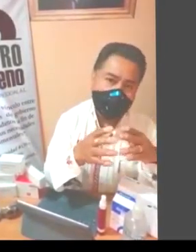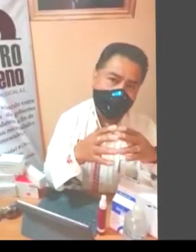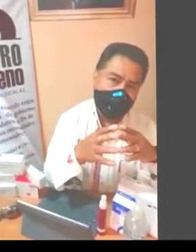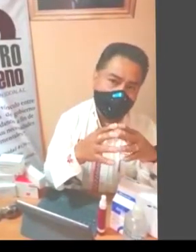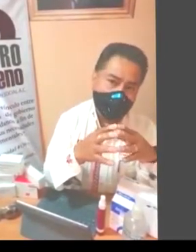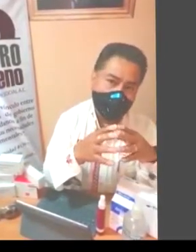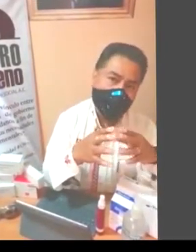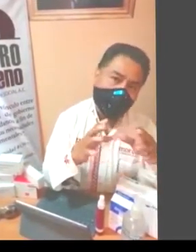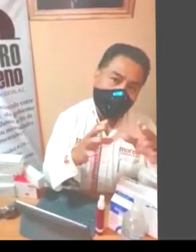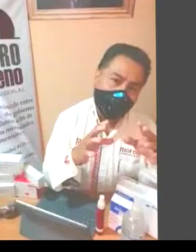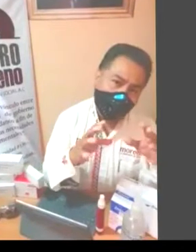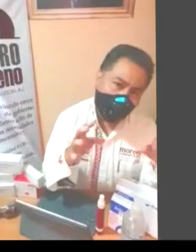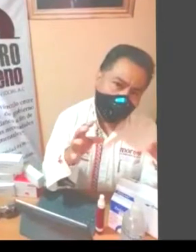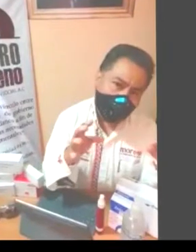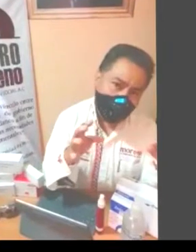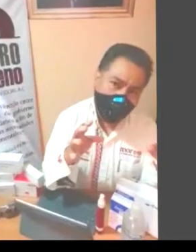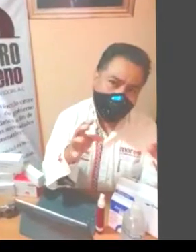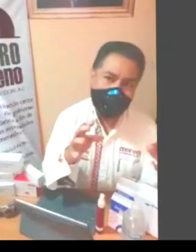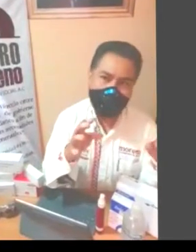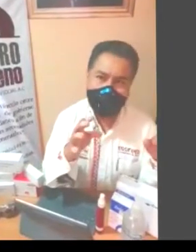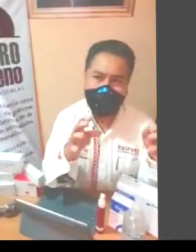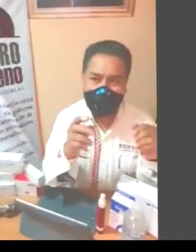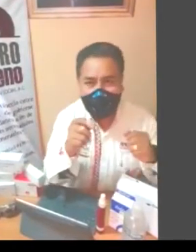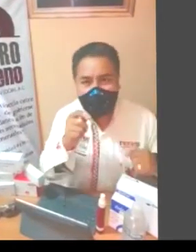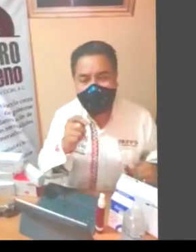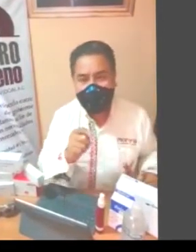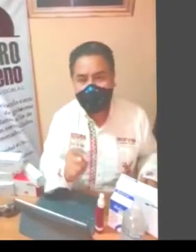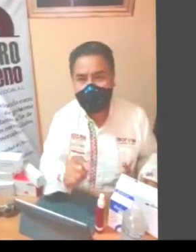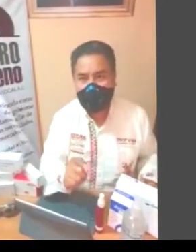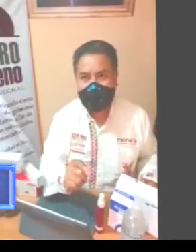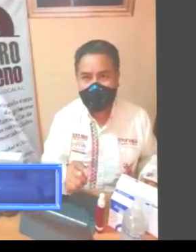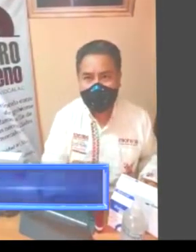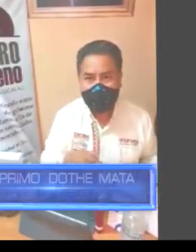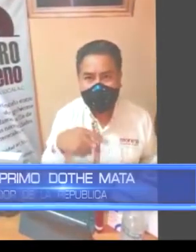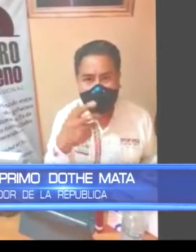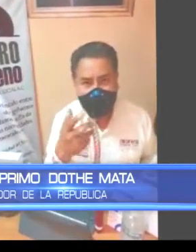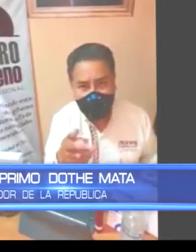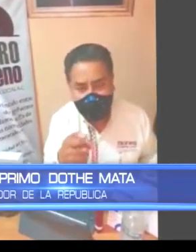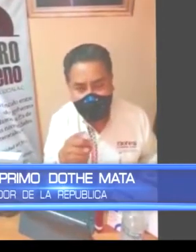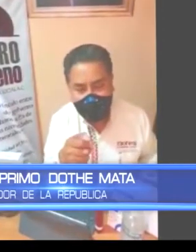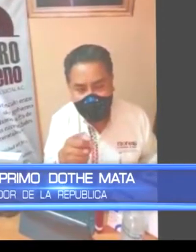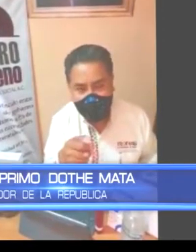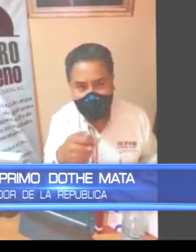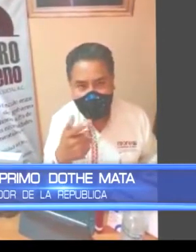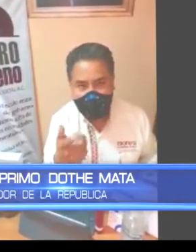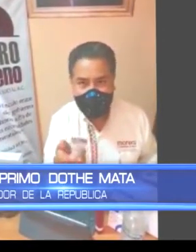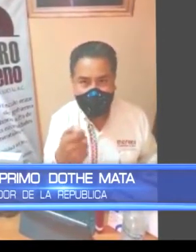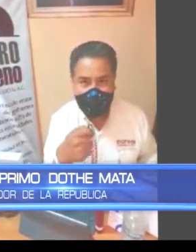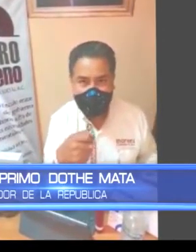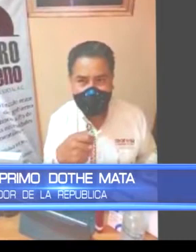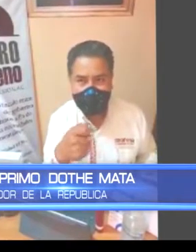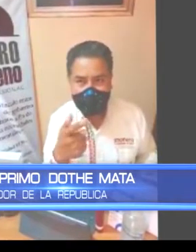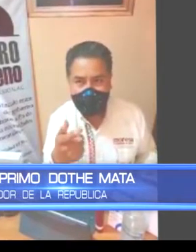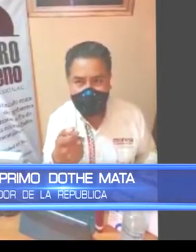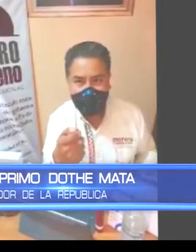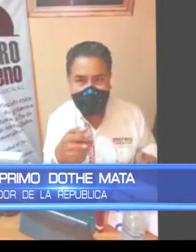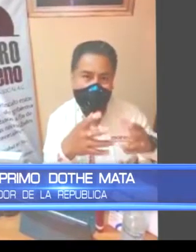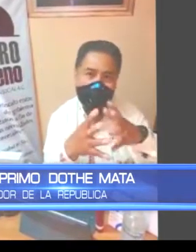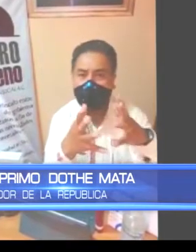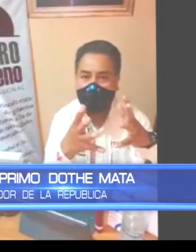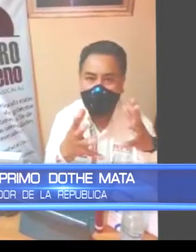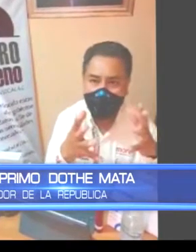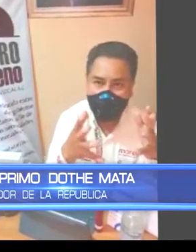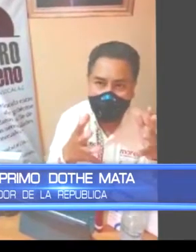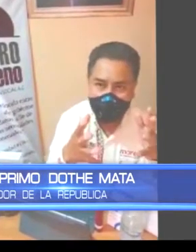ustedes ya conocen. Procuramos manejarnos con el más extremo cuidado, sana distancia, sanitización de espacios y objetos,